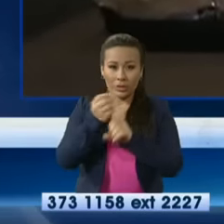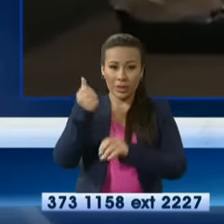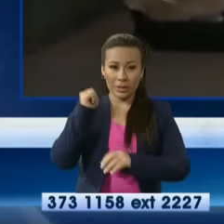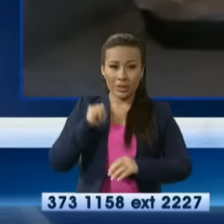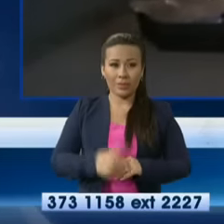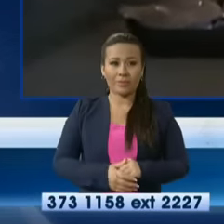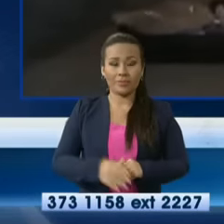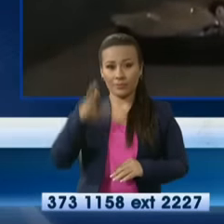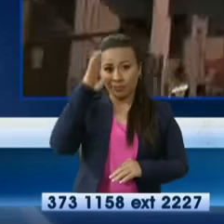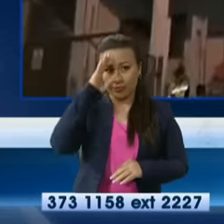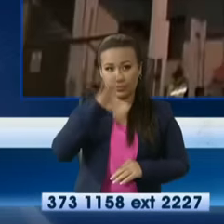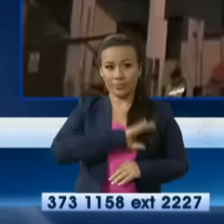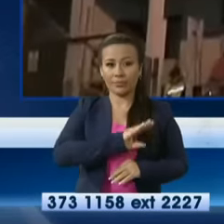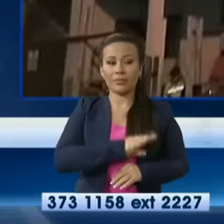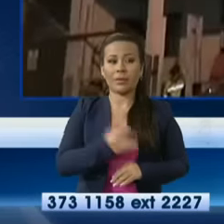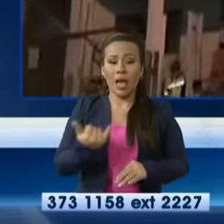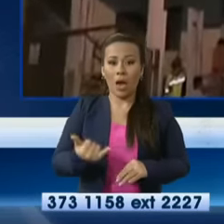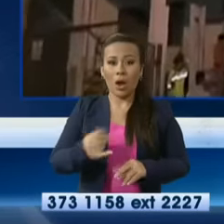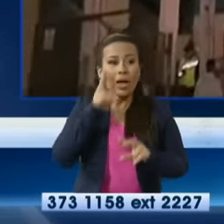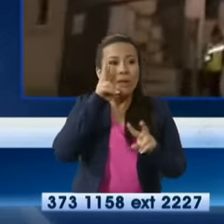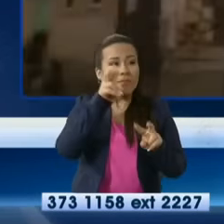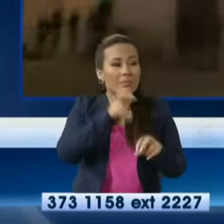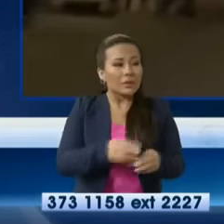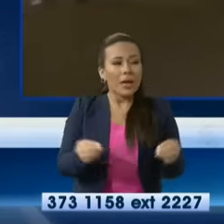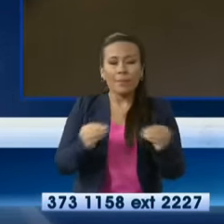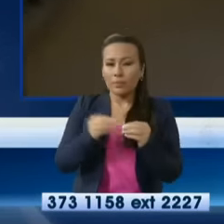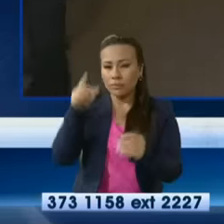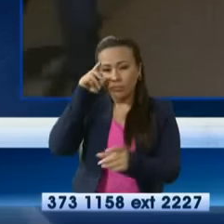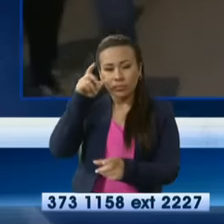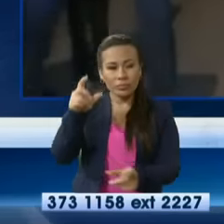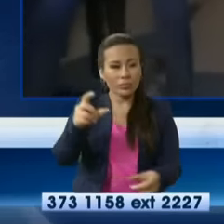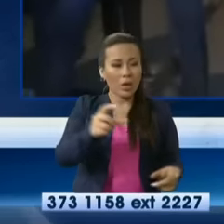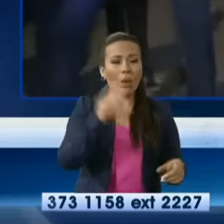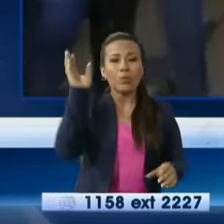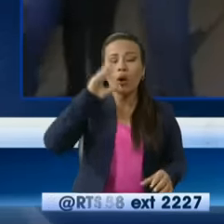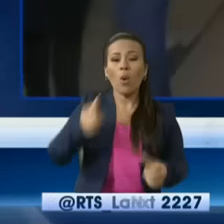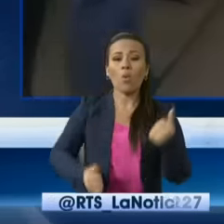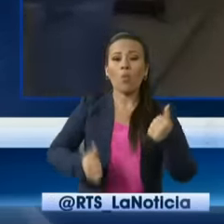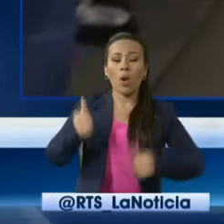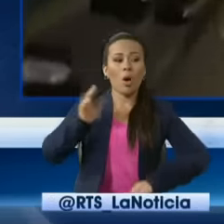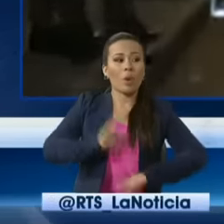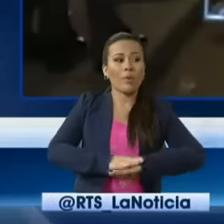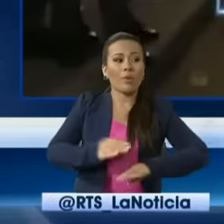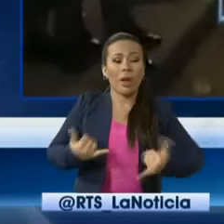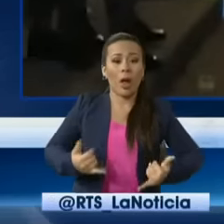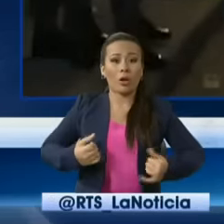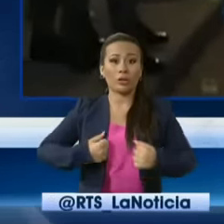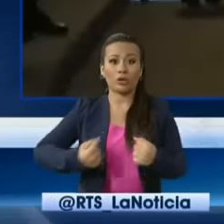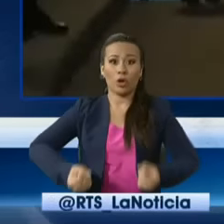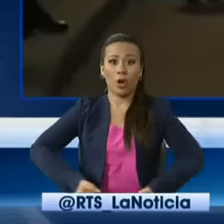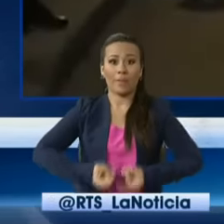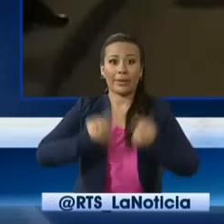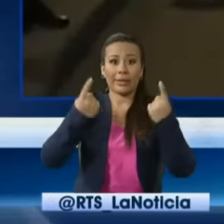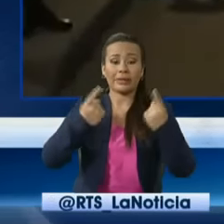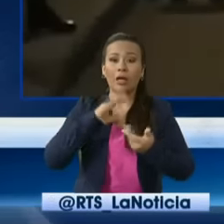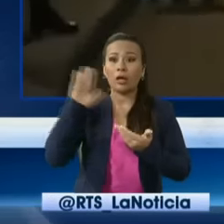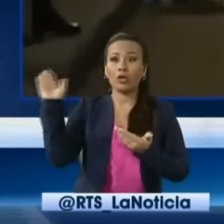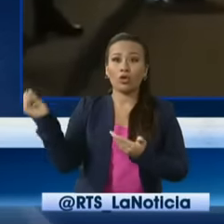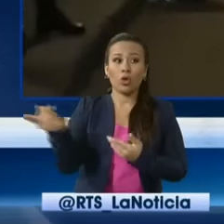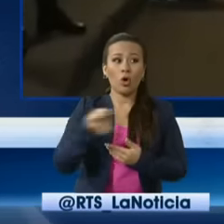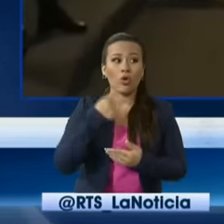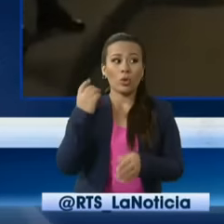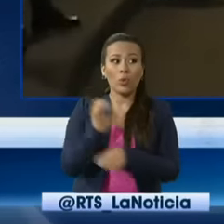la policía se encuentra indagando junto con la fiscalía para dar con los presuntos responsables de este hecho que ha alarmado, Hugo y Luis y amigos del país. Es la primera